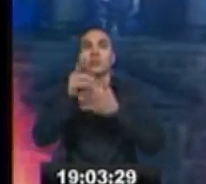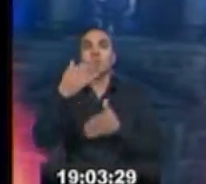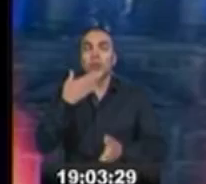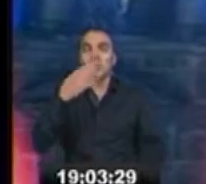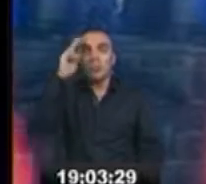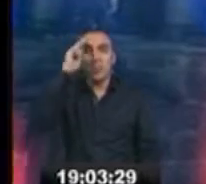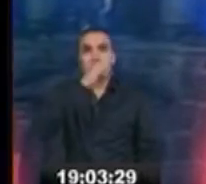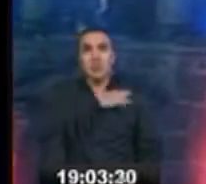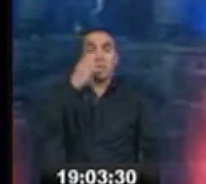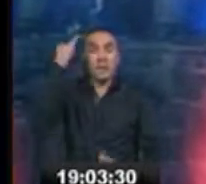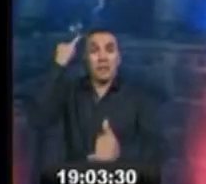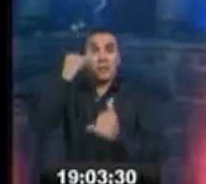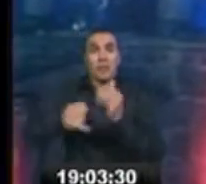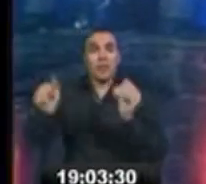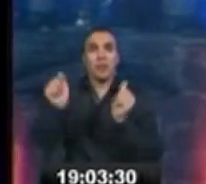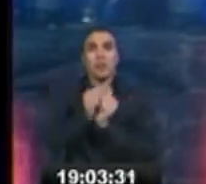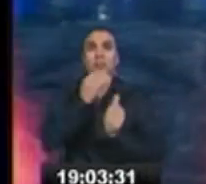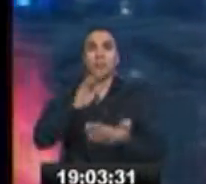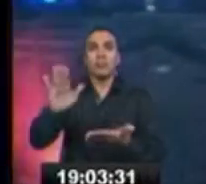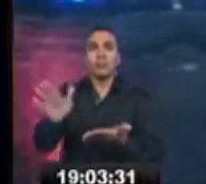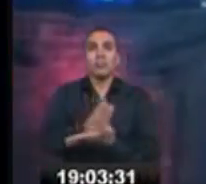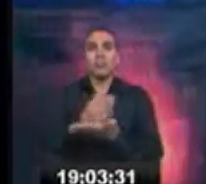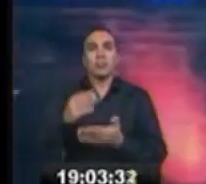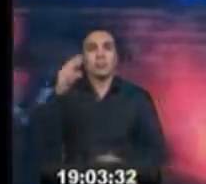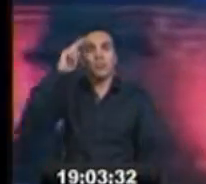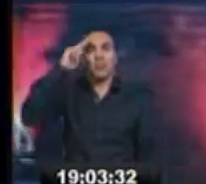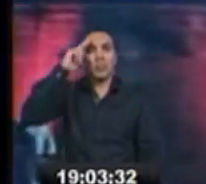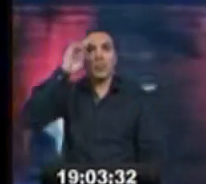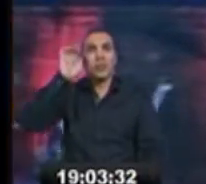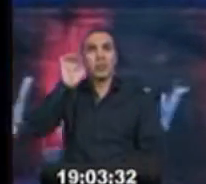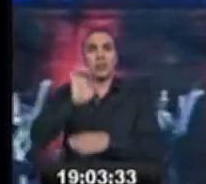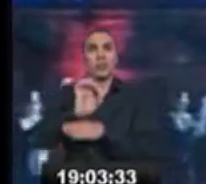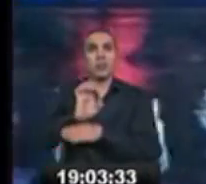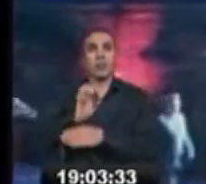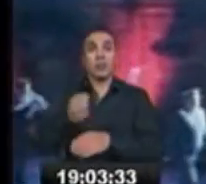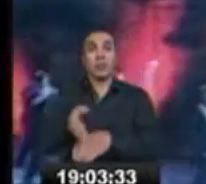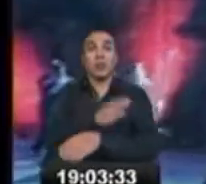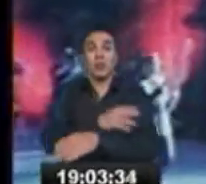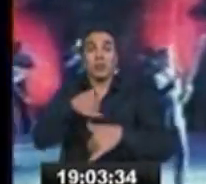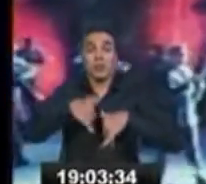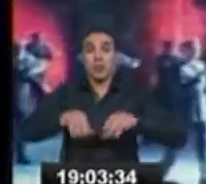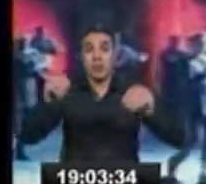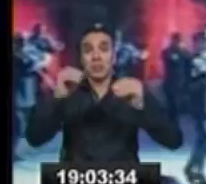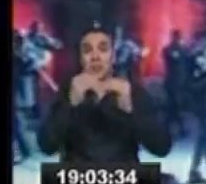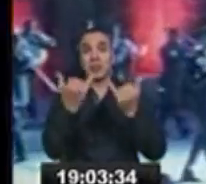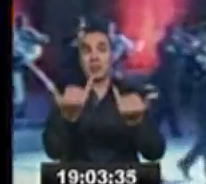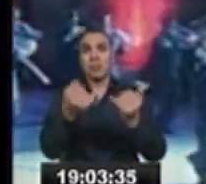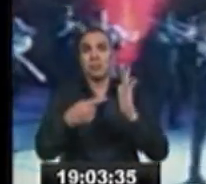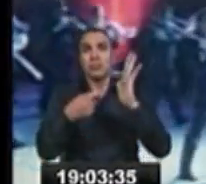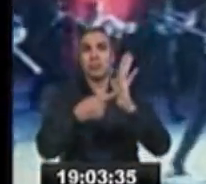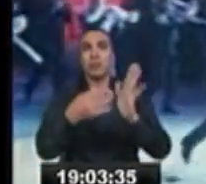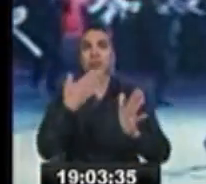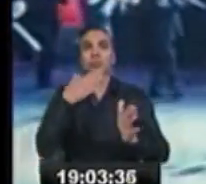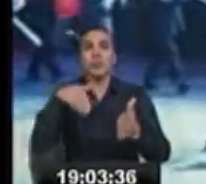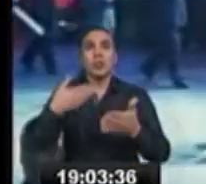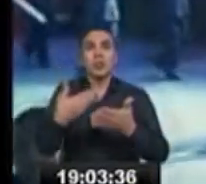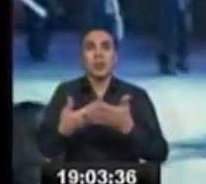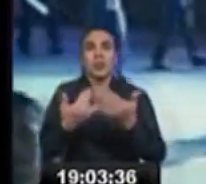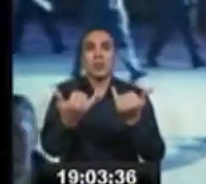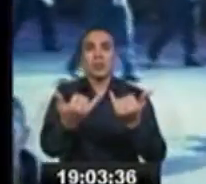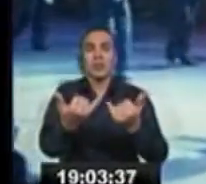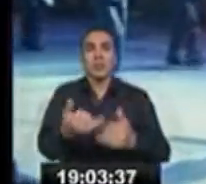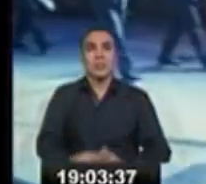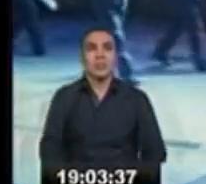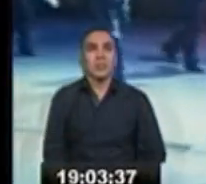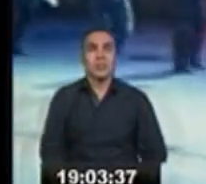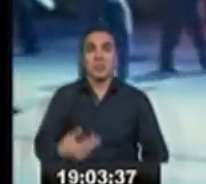para finalizar con el himno nacional del Ecuador. Antes de continuar mostrándoles cómo se vive esta